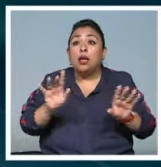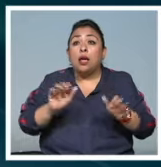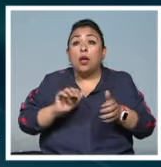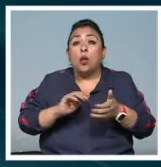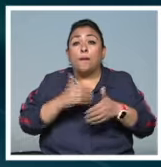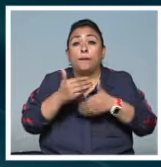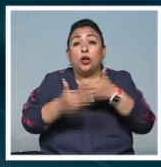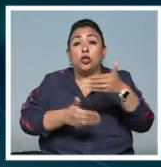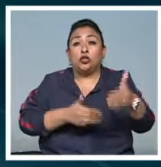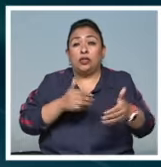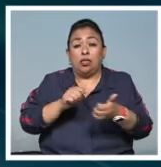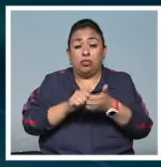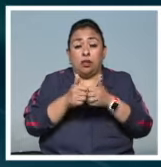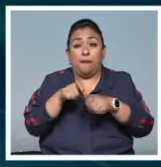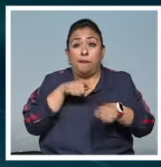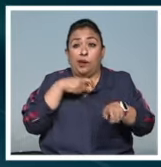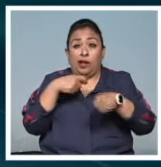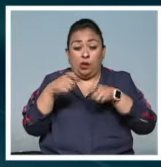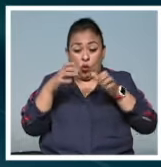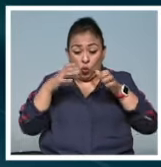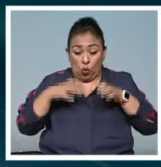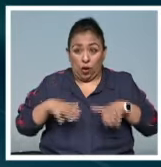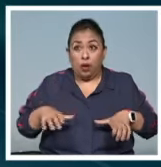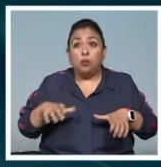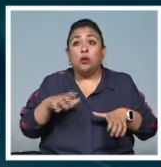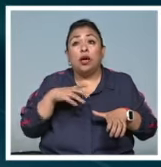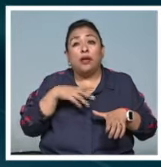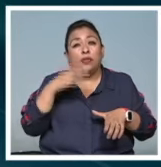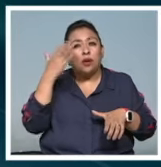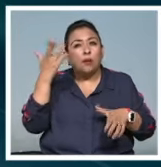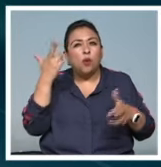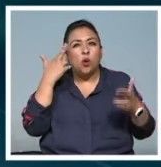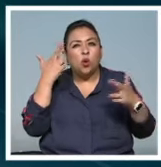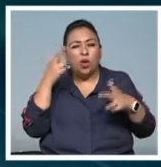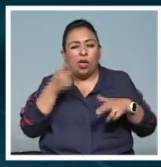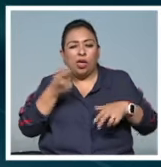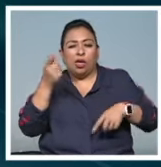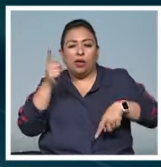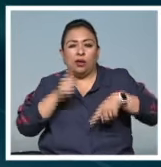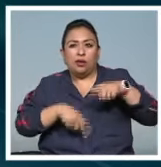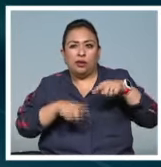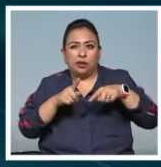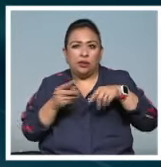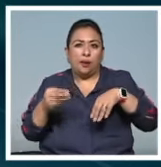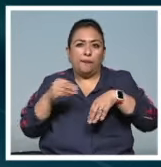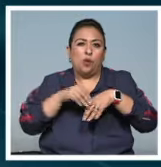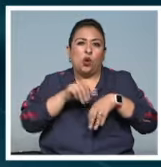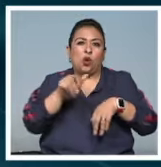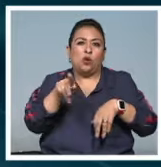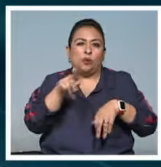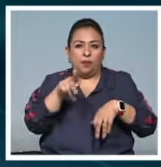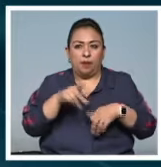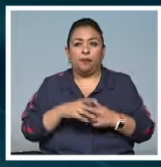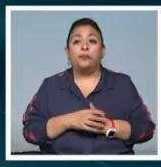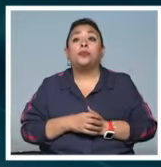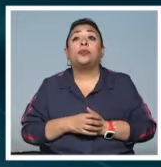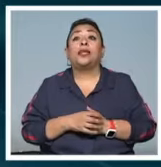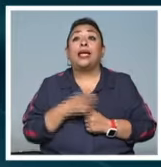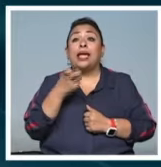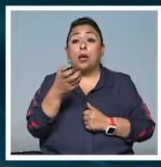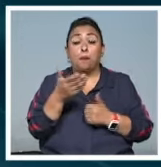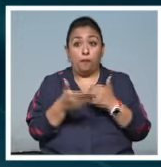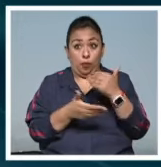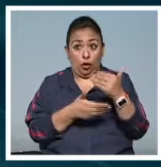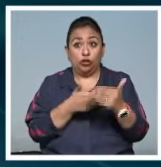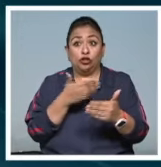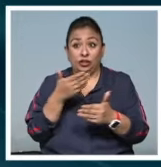de estos cuerpos y órganos se lleva a cabo desplazando los fluidos corporales por otros artificiales. Este es un proceso